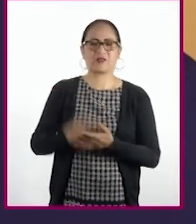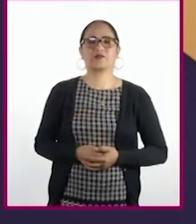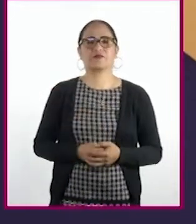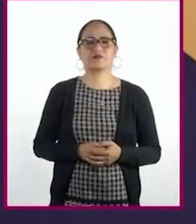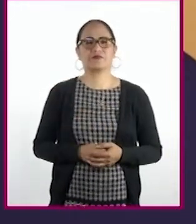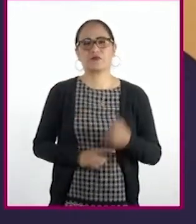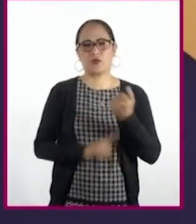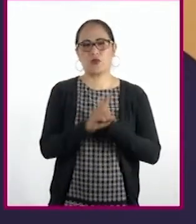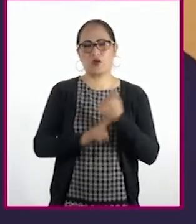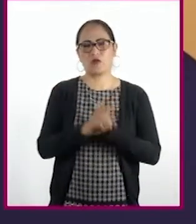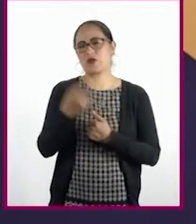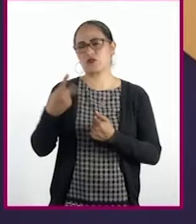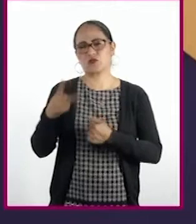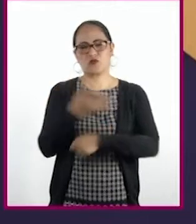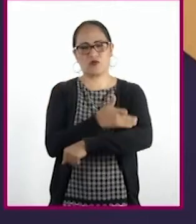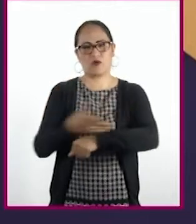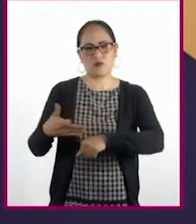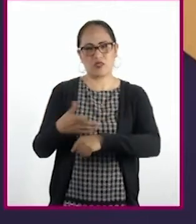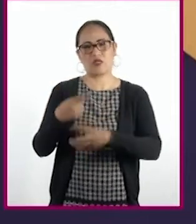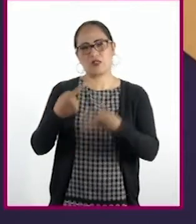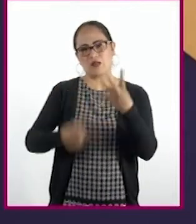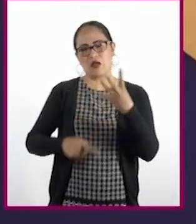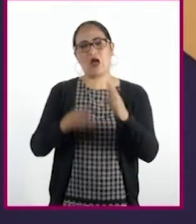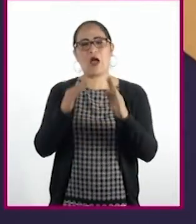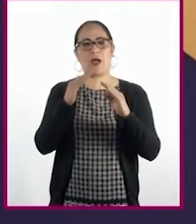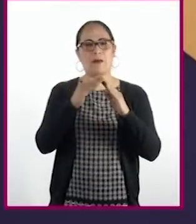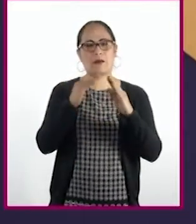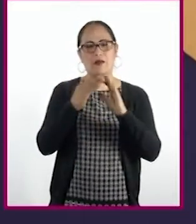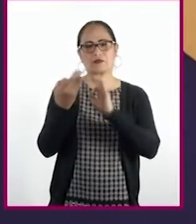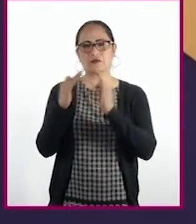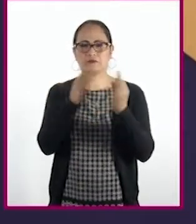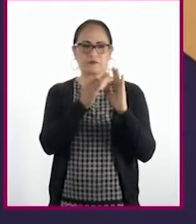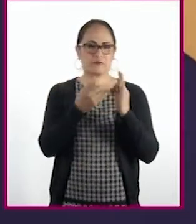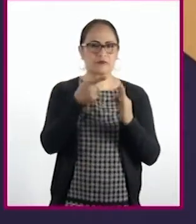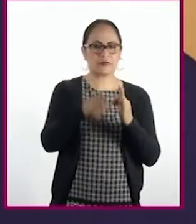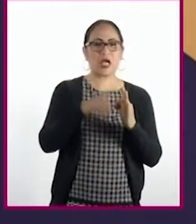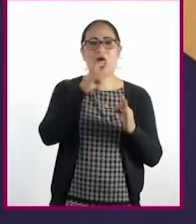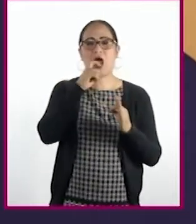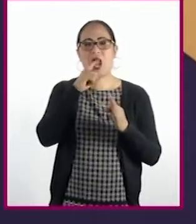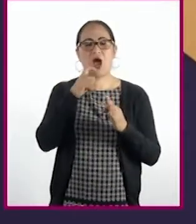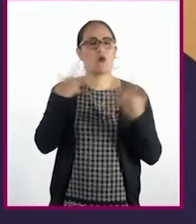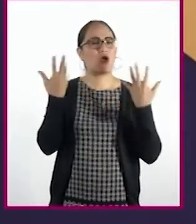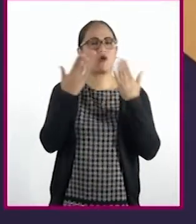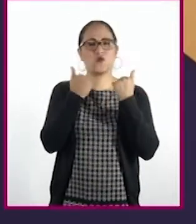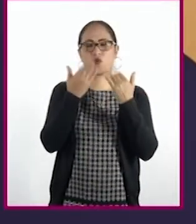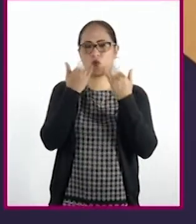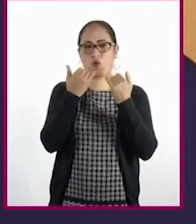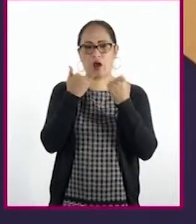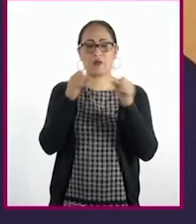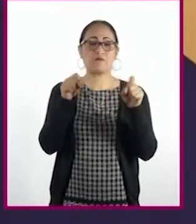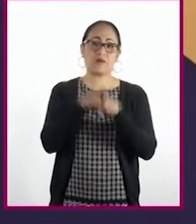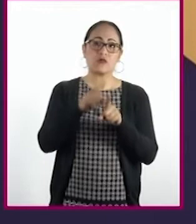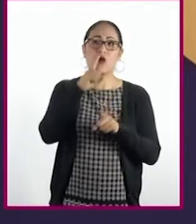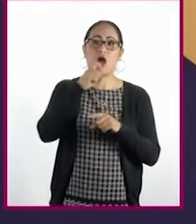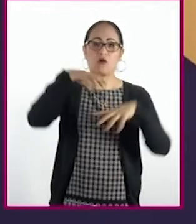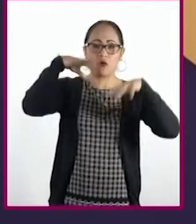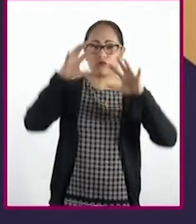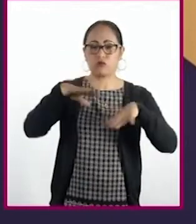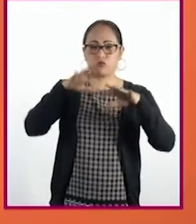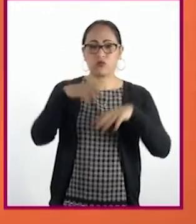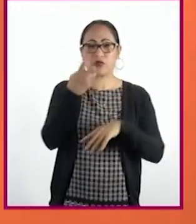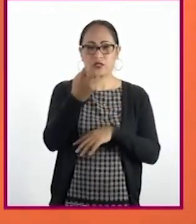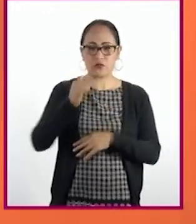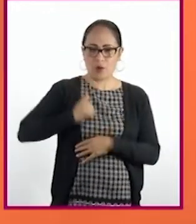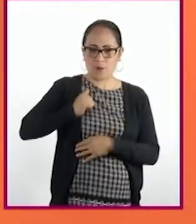su familia y sus vecinas y vecinos, para evitar la escasez de agua y aprovechar la que llega de diferentes